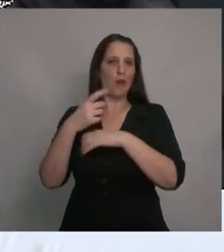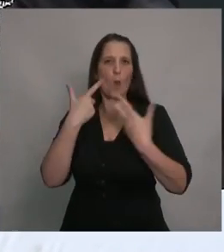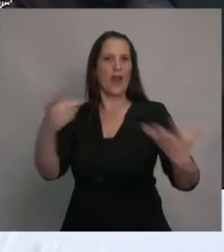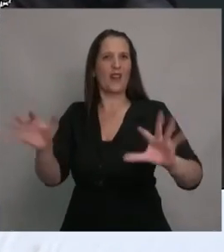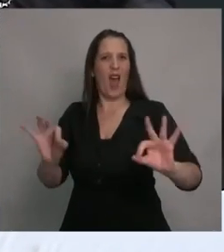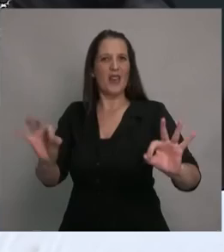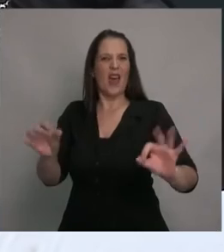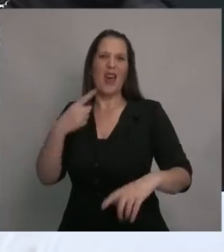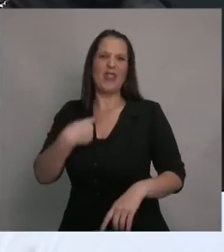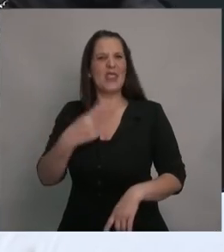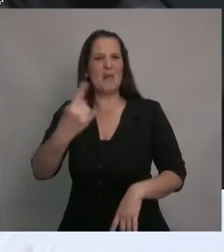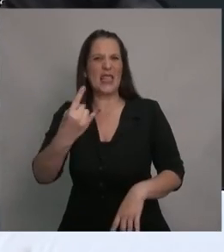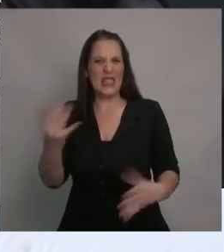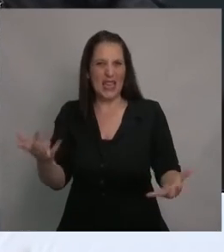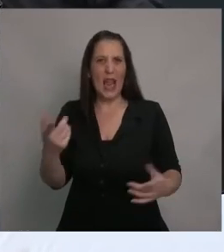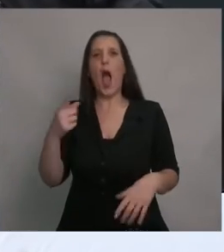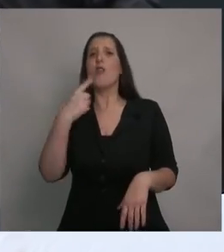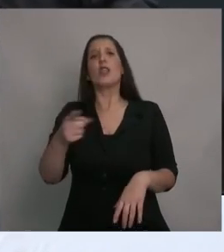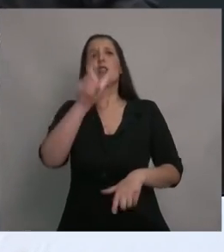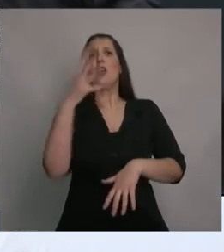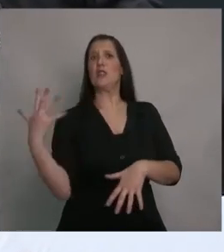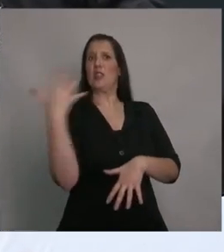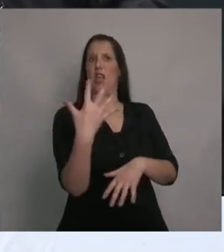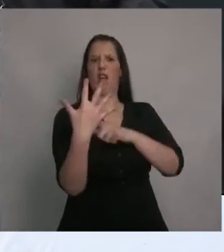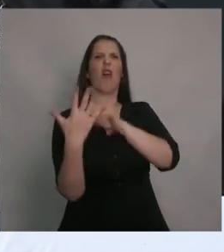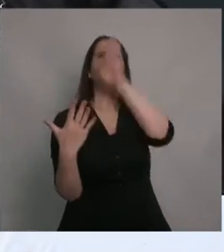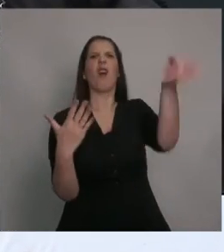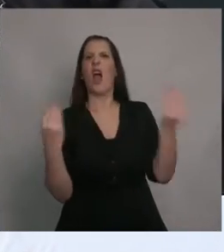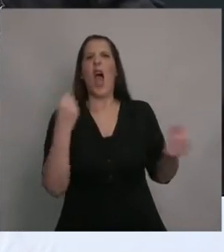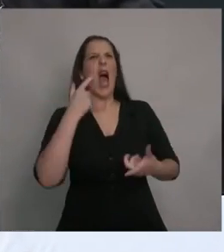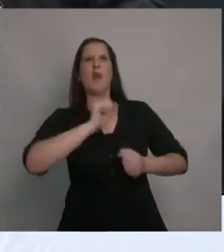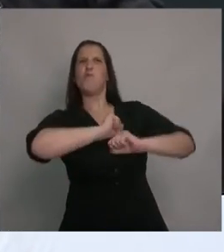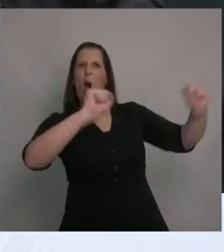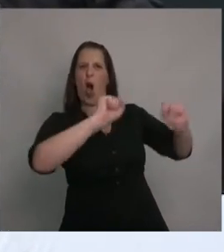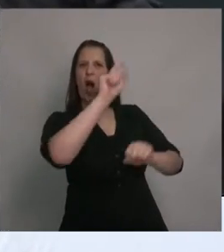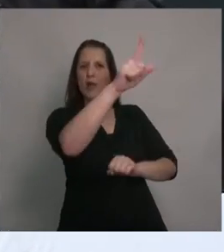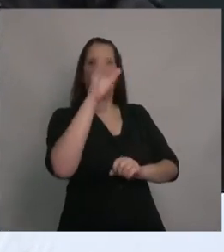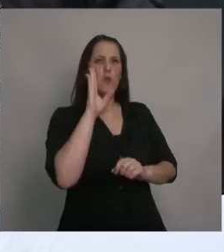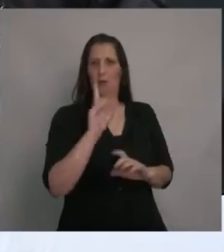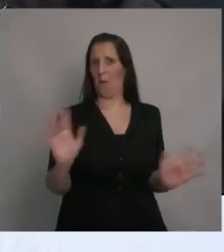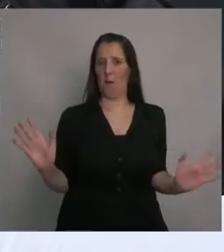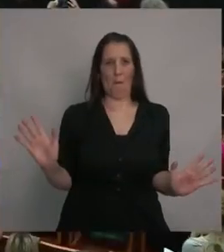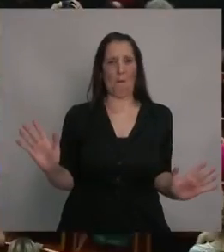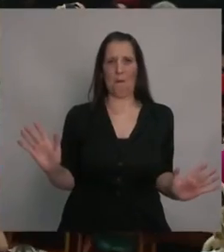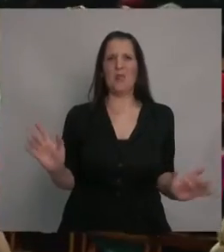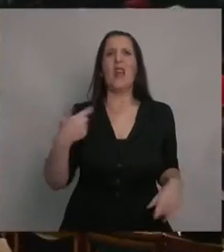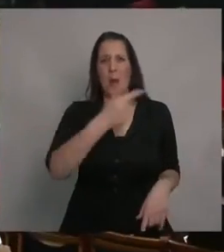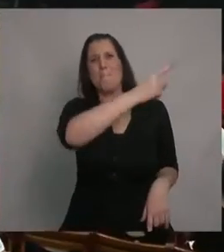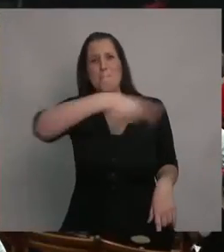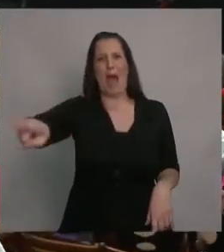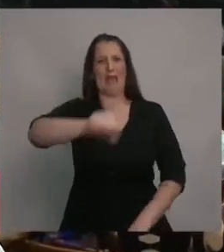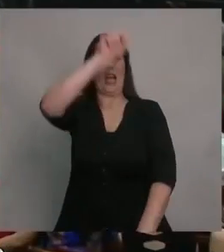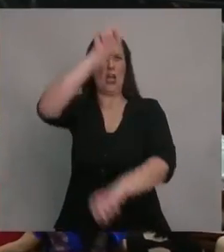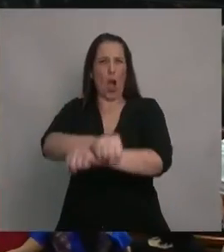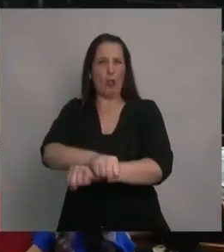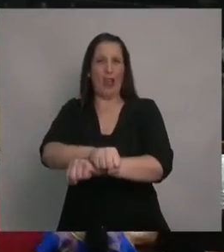ido textualmente a destruir a los Estados Unidos. Después de ese juicio político y amañado, nos condenaron a las peores